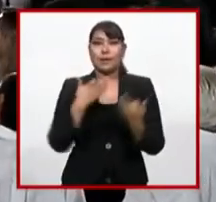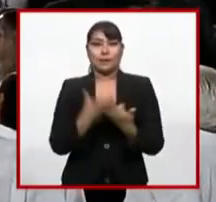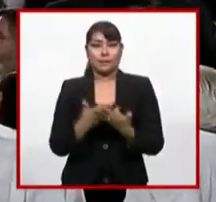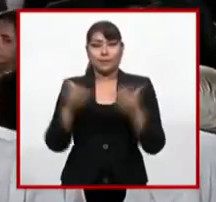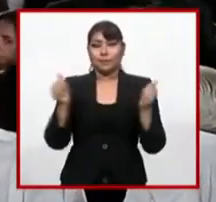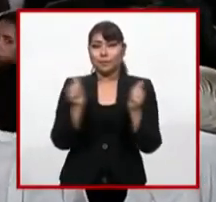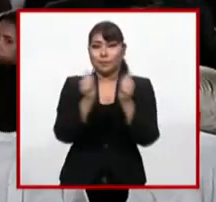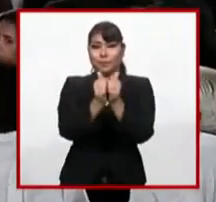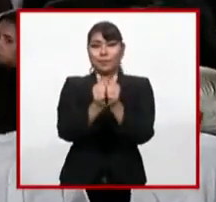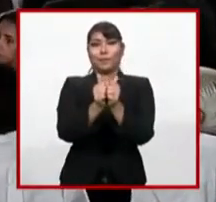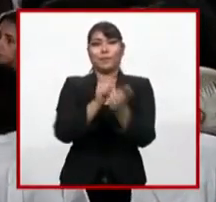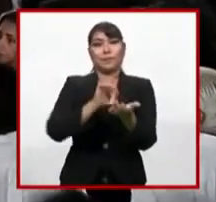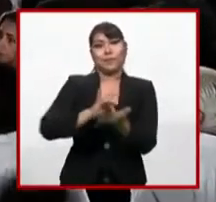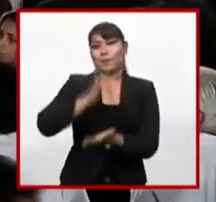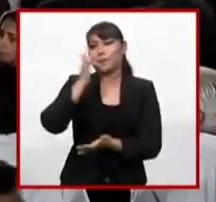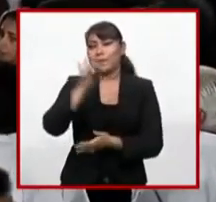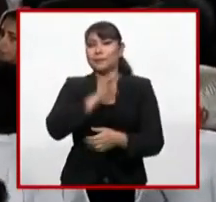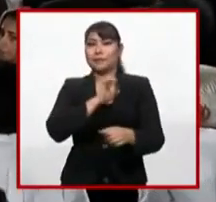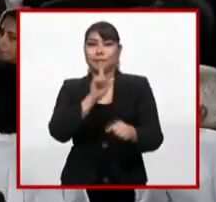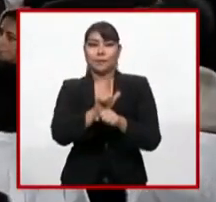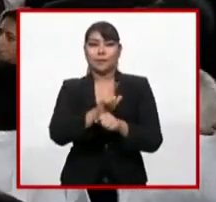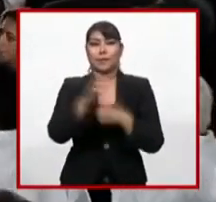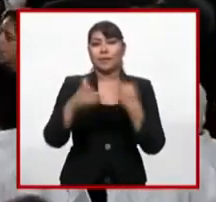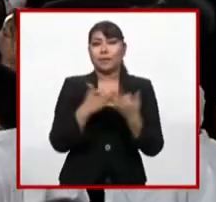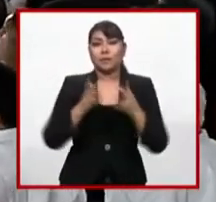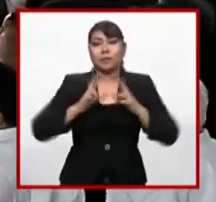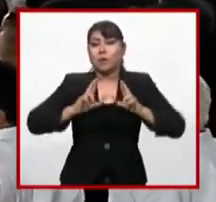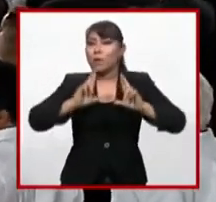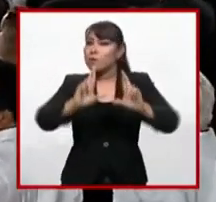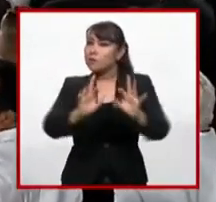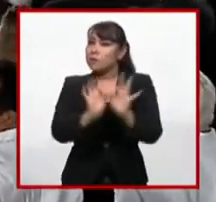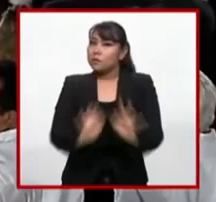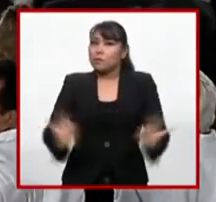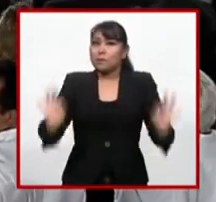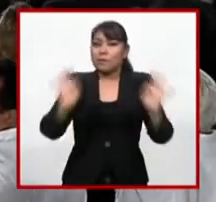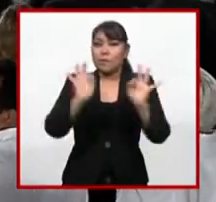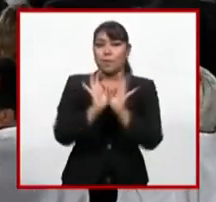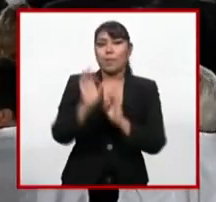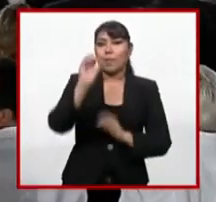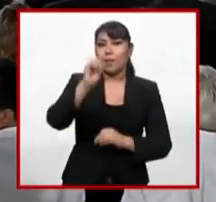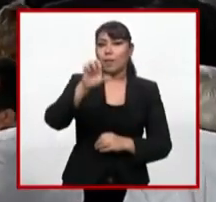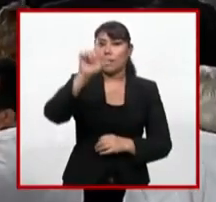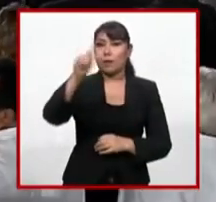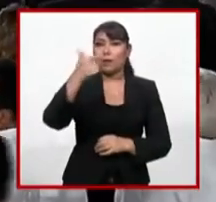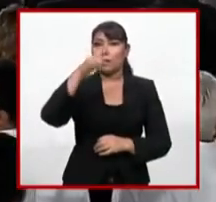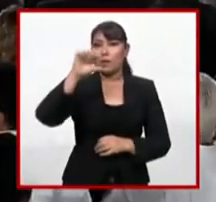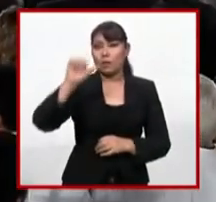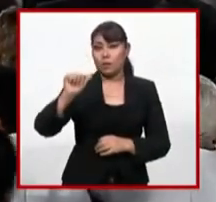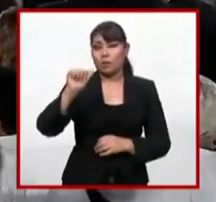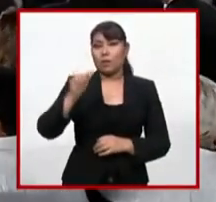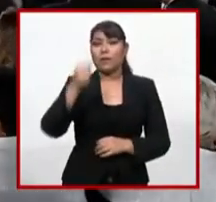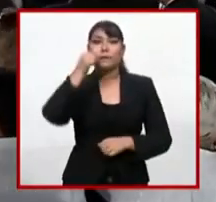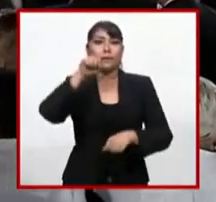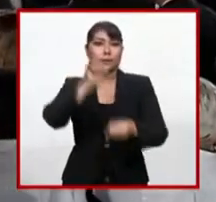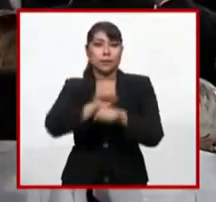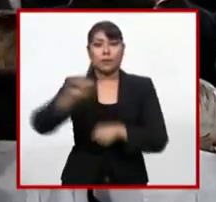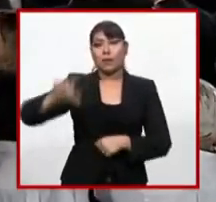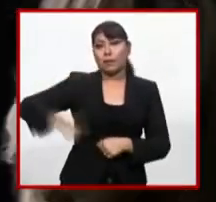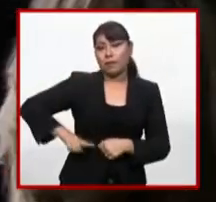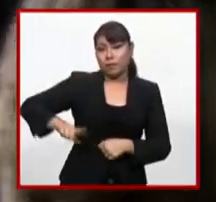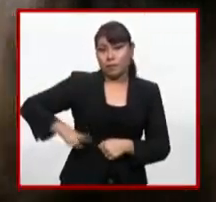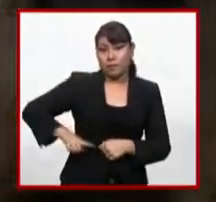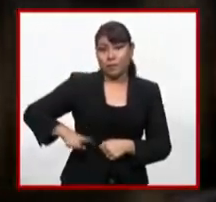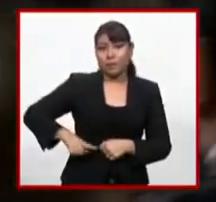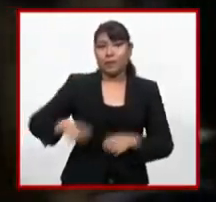por acompañarnos. De manera muy especial, nuestro reconocimiento a la doctora Olga Sánchez Cordero, secretaria de Gobernación